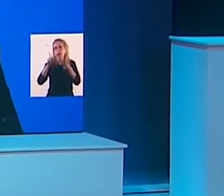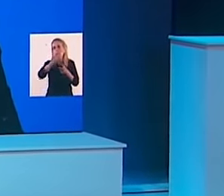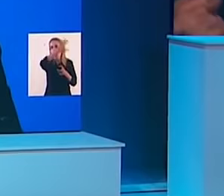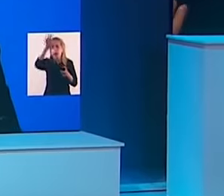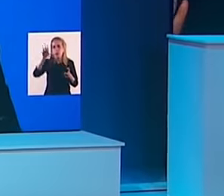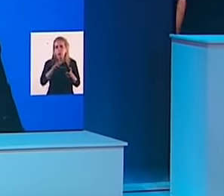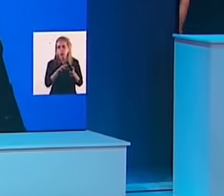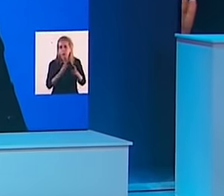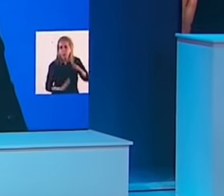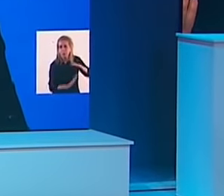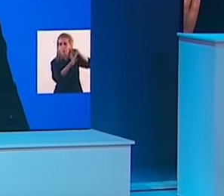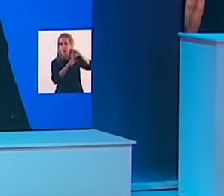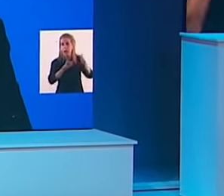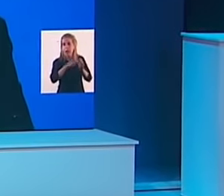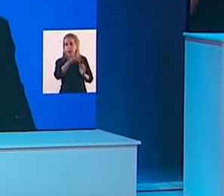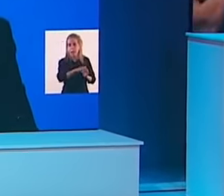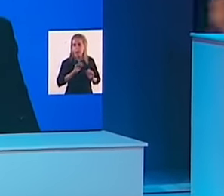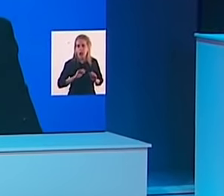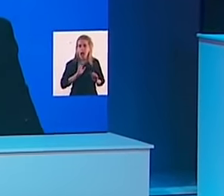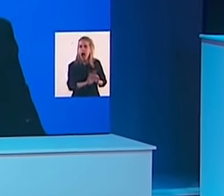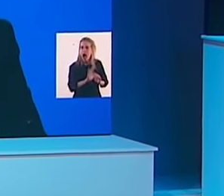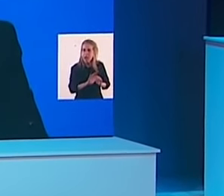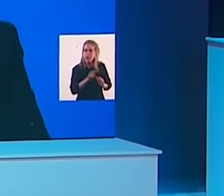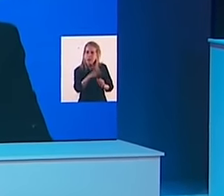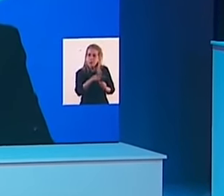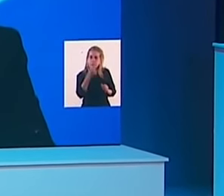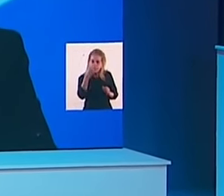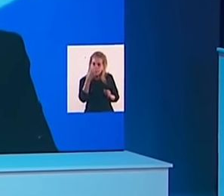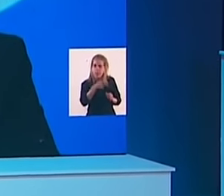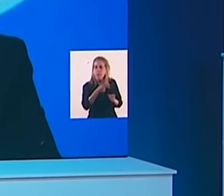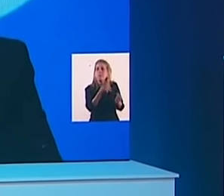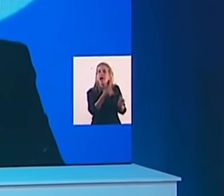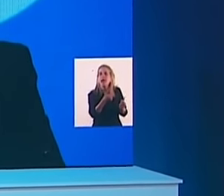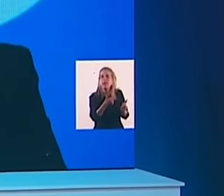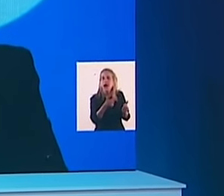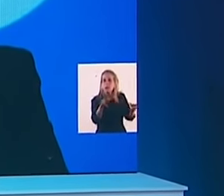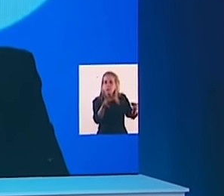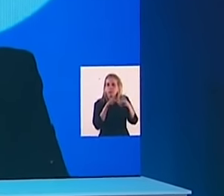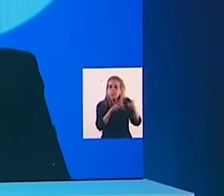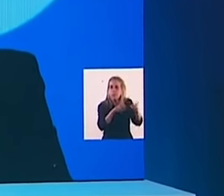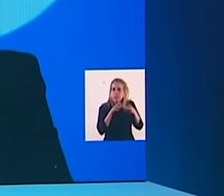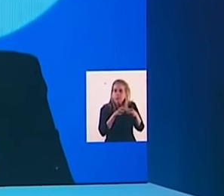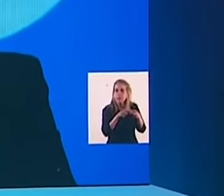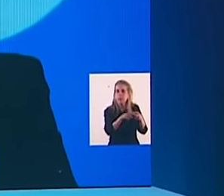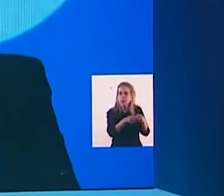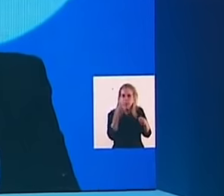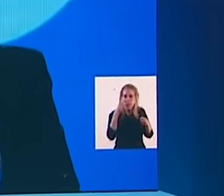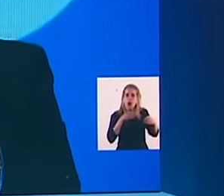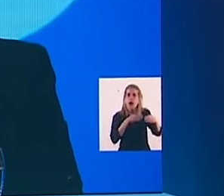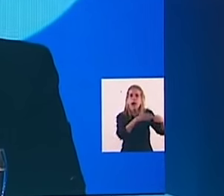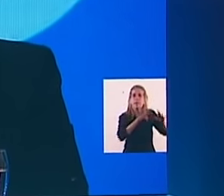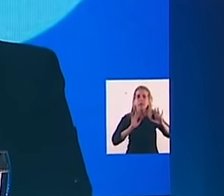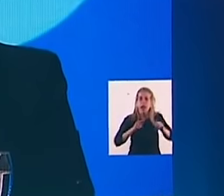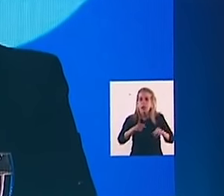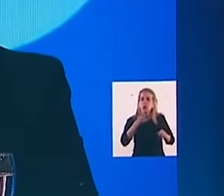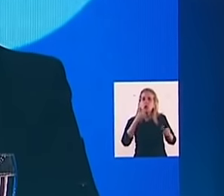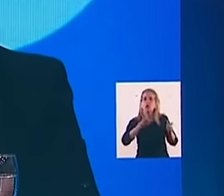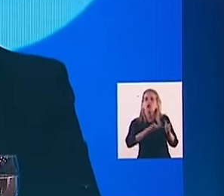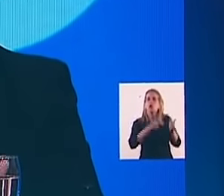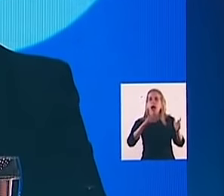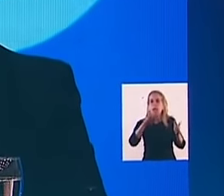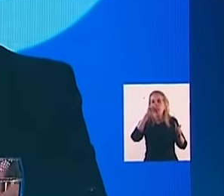Kirchner. Mansur fue secretario de Salud de La Matanza cuando el intendente era Alberto Balestrina. Algunos le atribuyen a él